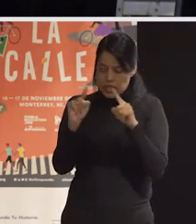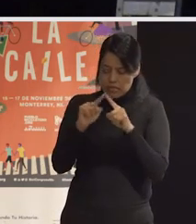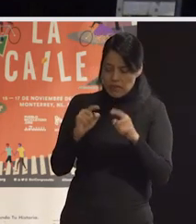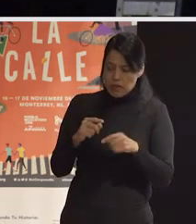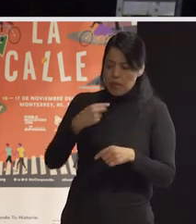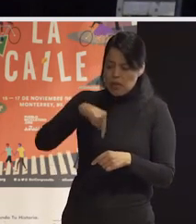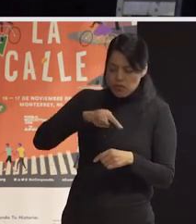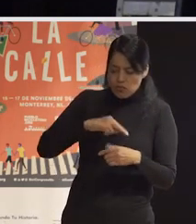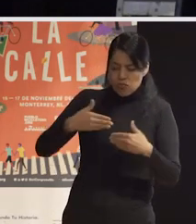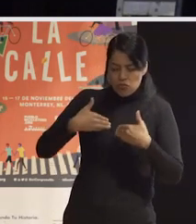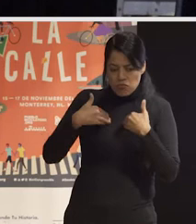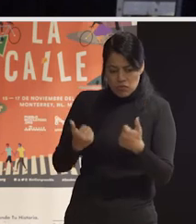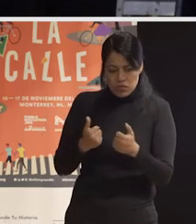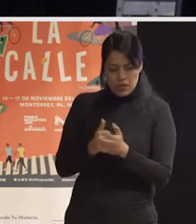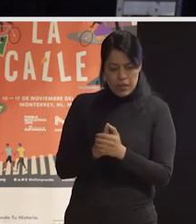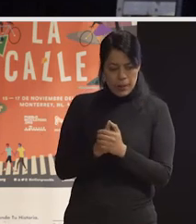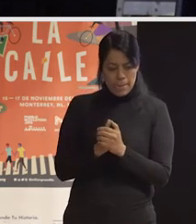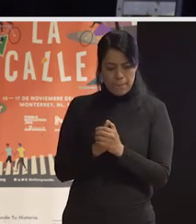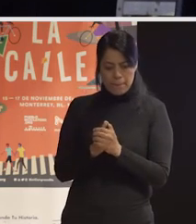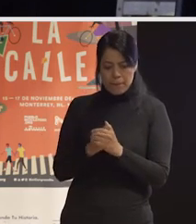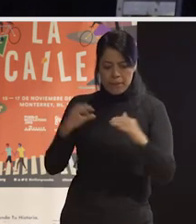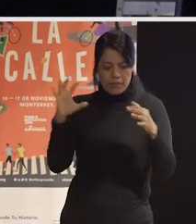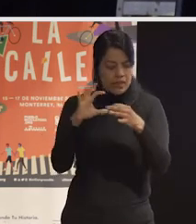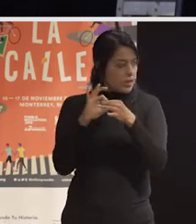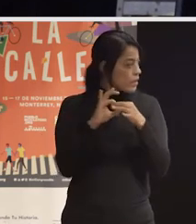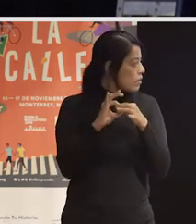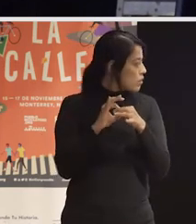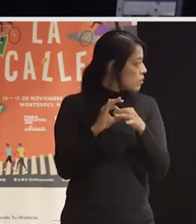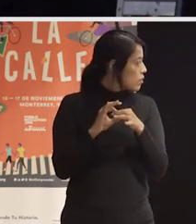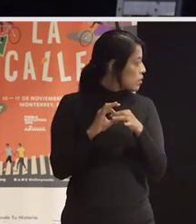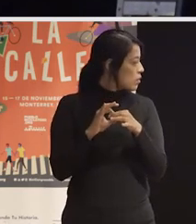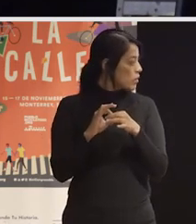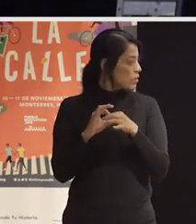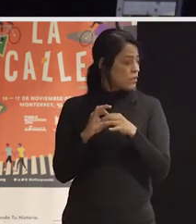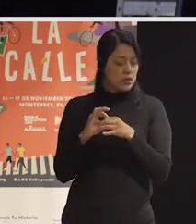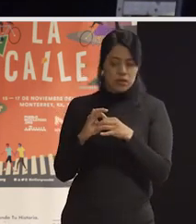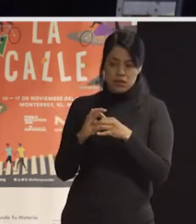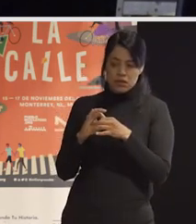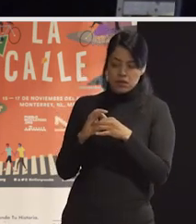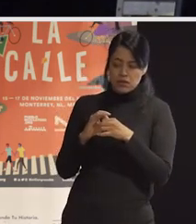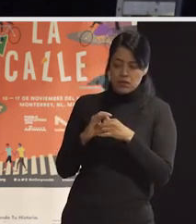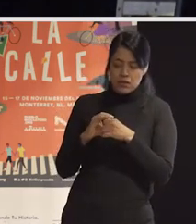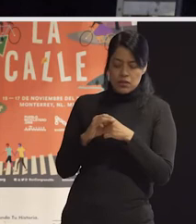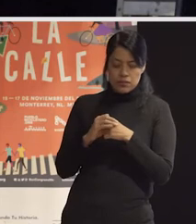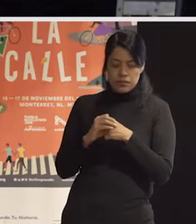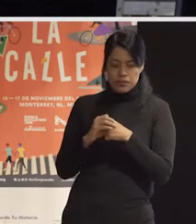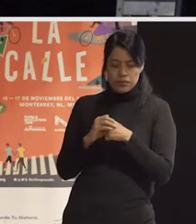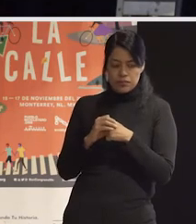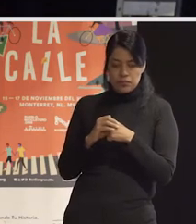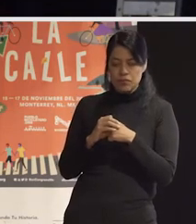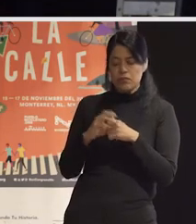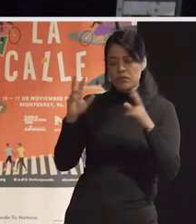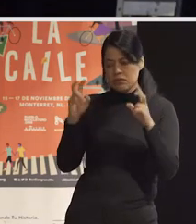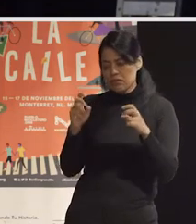exponer así entender y para conectar compleja relación de